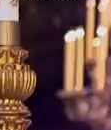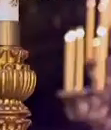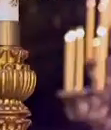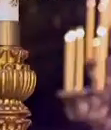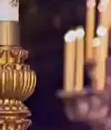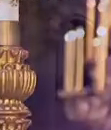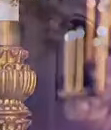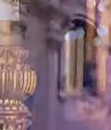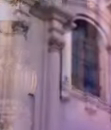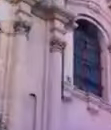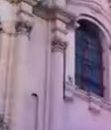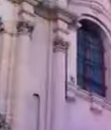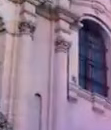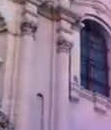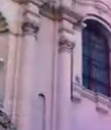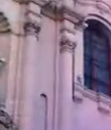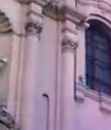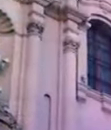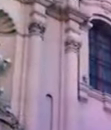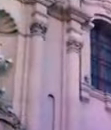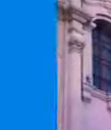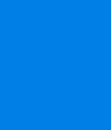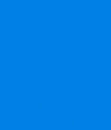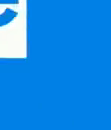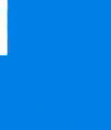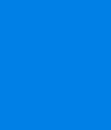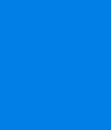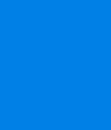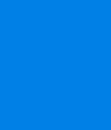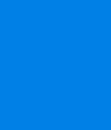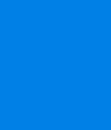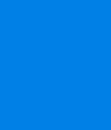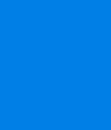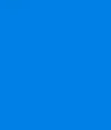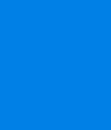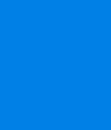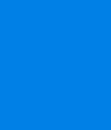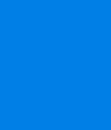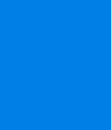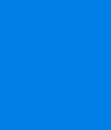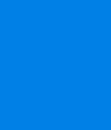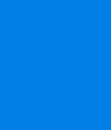Castillo desde la Iglesia de las Nazarenas. TV Perú, no